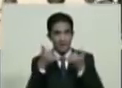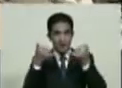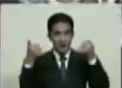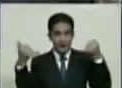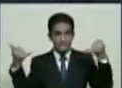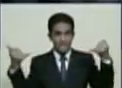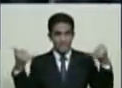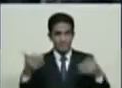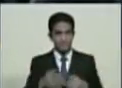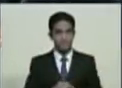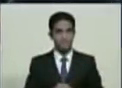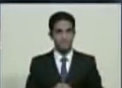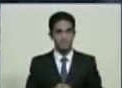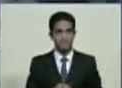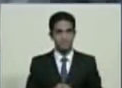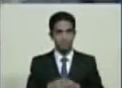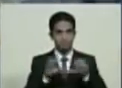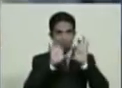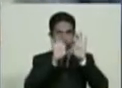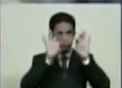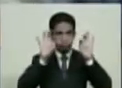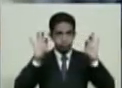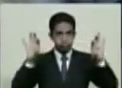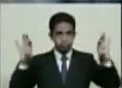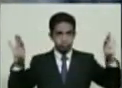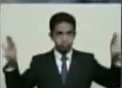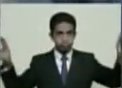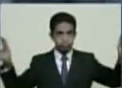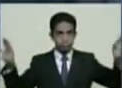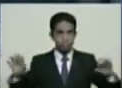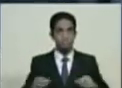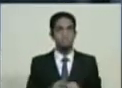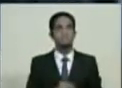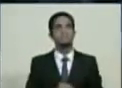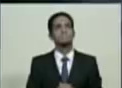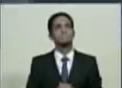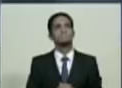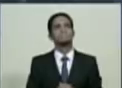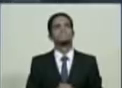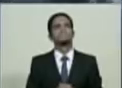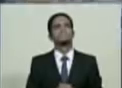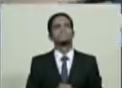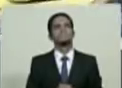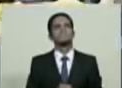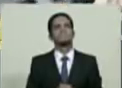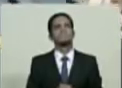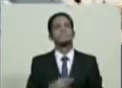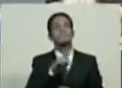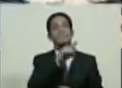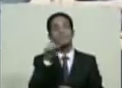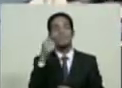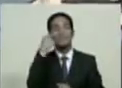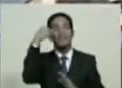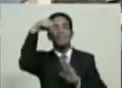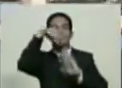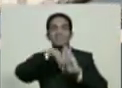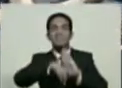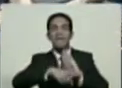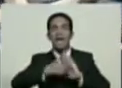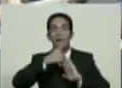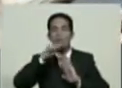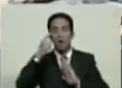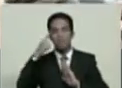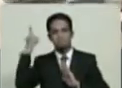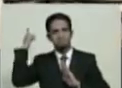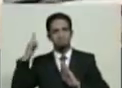este cable, que es el mismo este que está acá, está en el lecho marino allá atrás donde están las